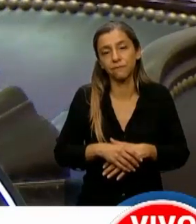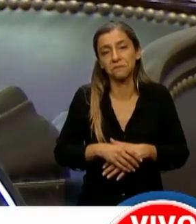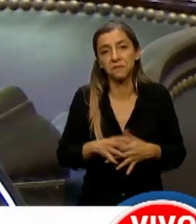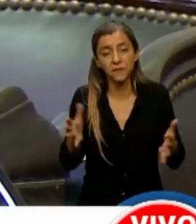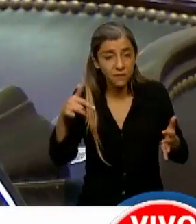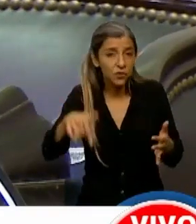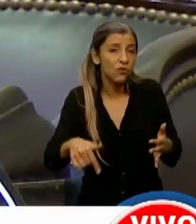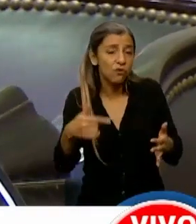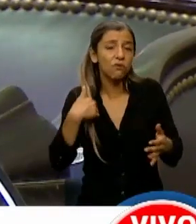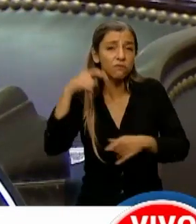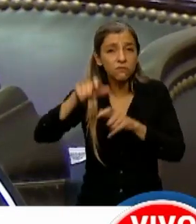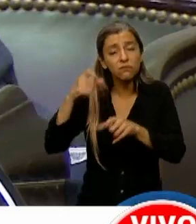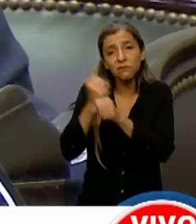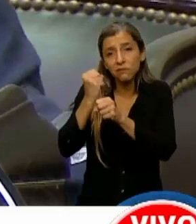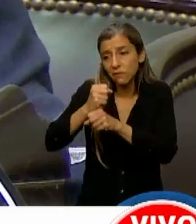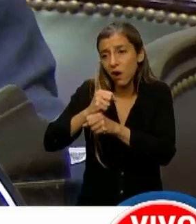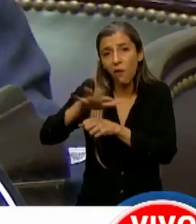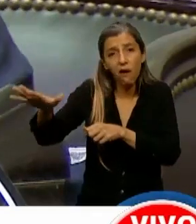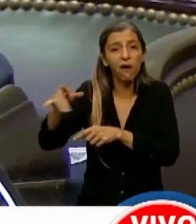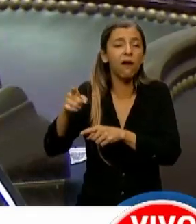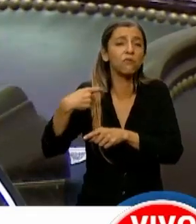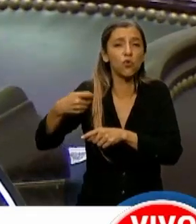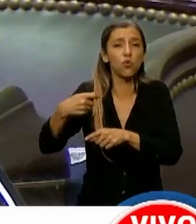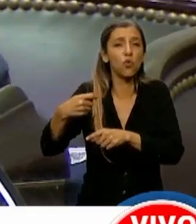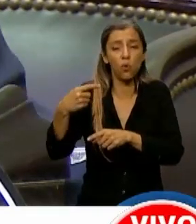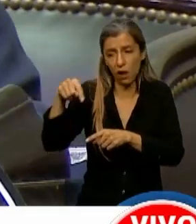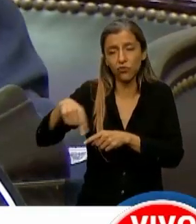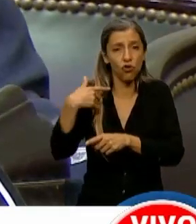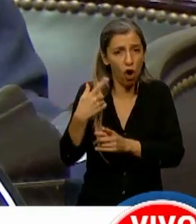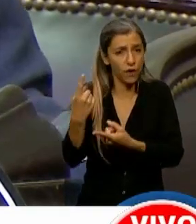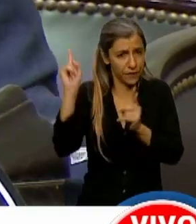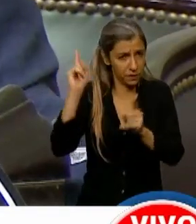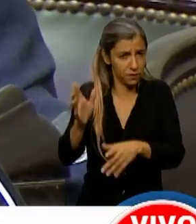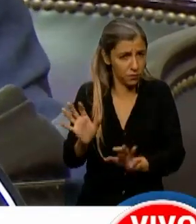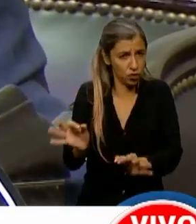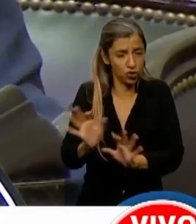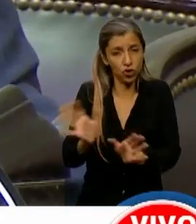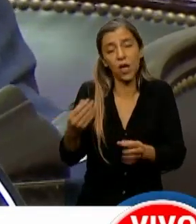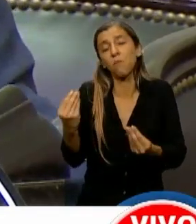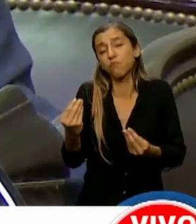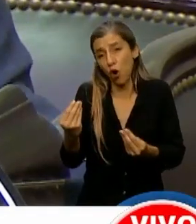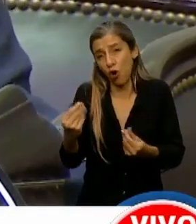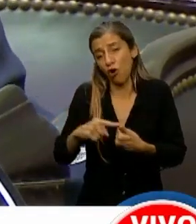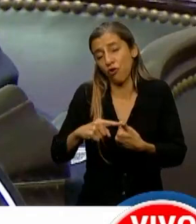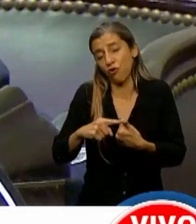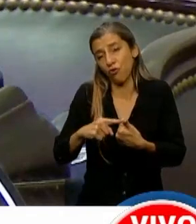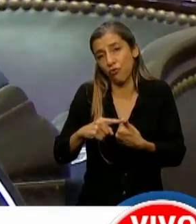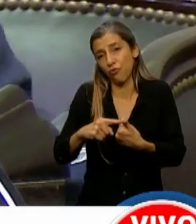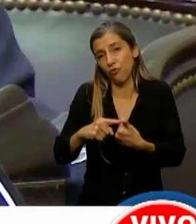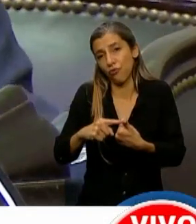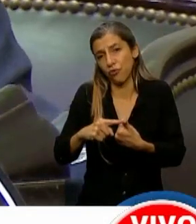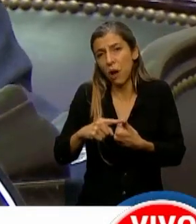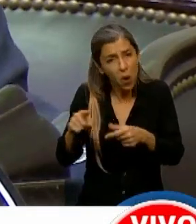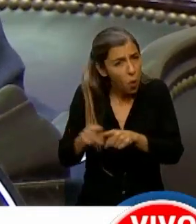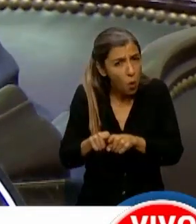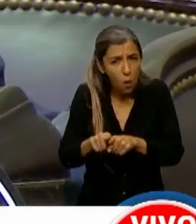hoy los trabajadores rurales tienen un régimen previsional diferencial. ¿Por qué? Y con toda la